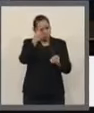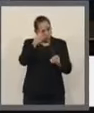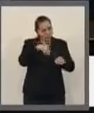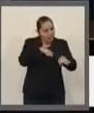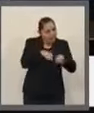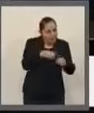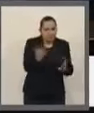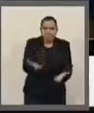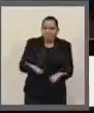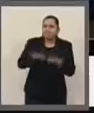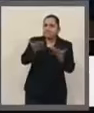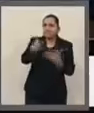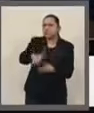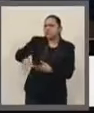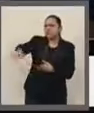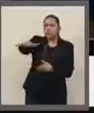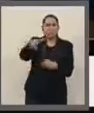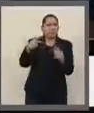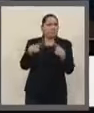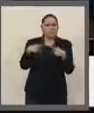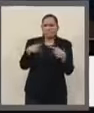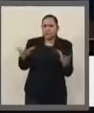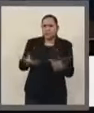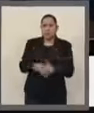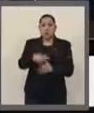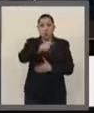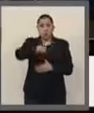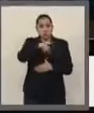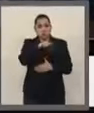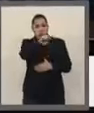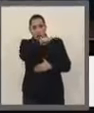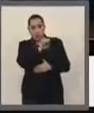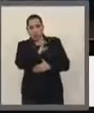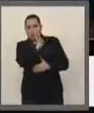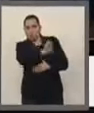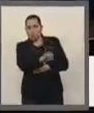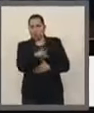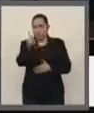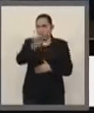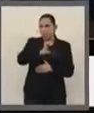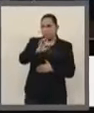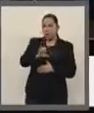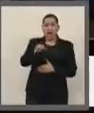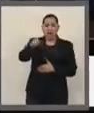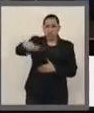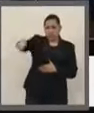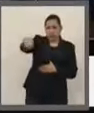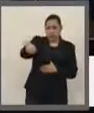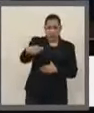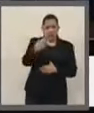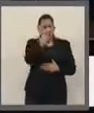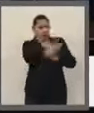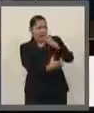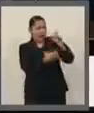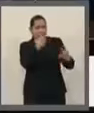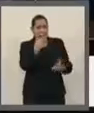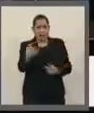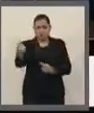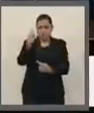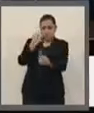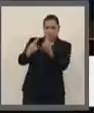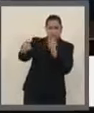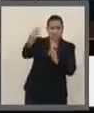sentido. No le tenemos odio a nadie, ni siquiera a quienes nos gritan, ni siquiera a quienes nos injurian,